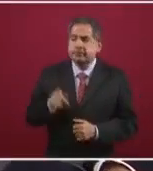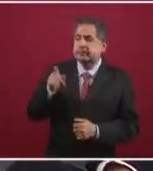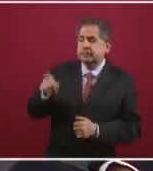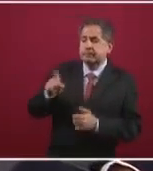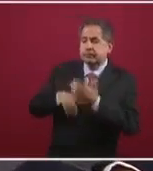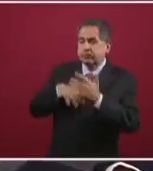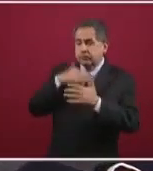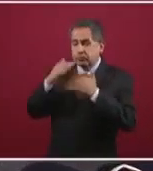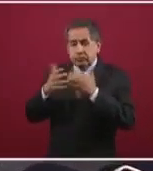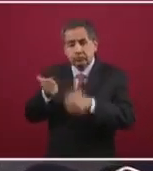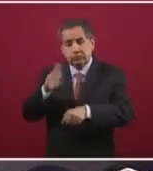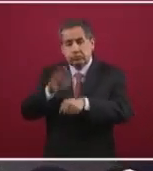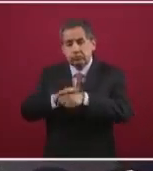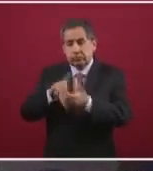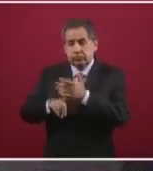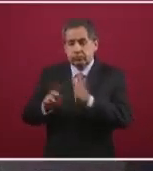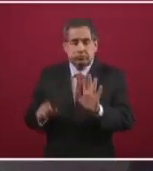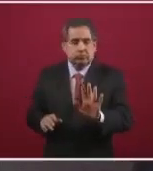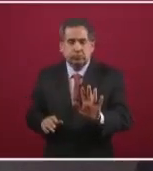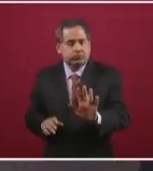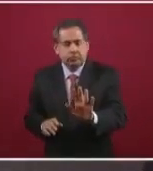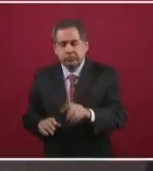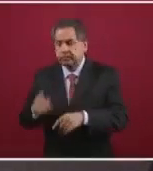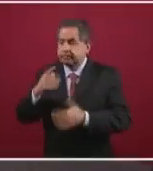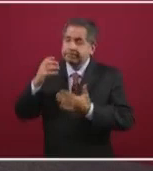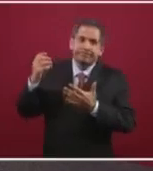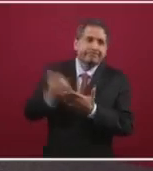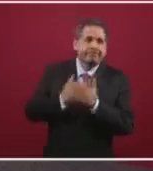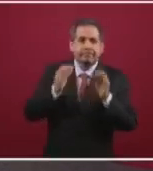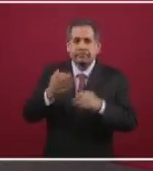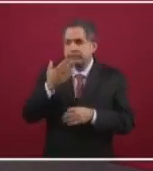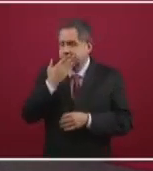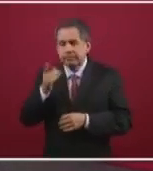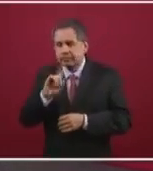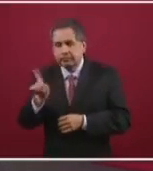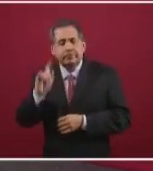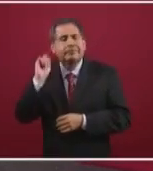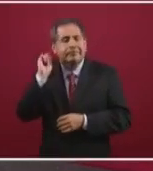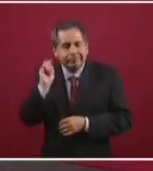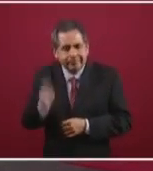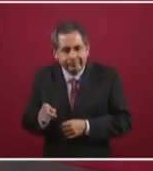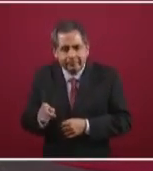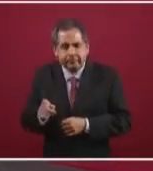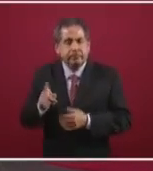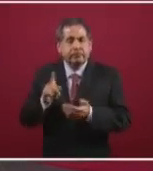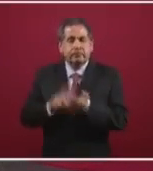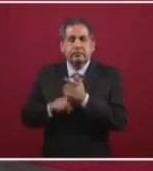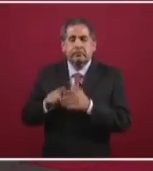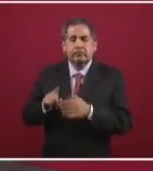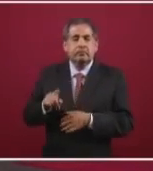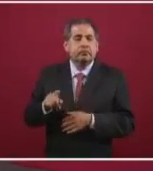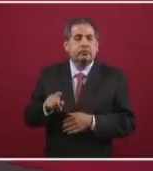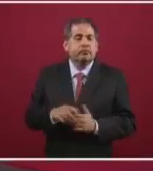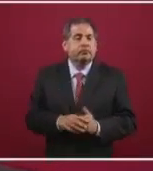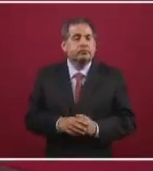para su administración, presidente? Yo creo que es un logro el que no haya